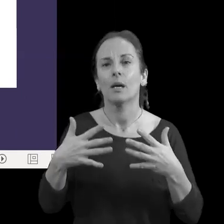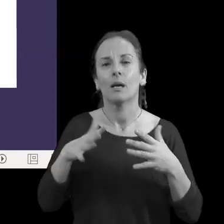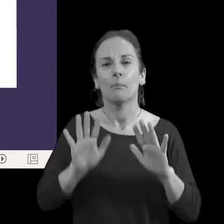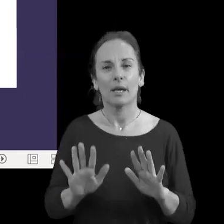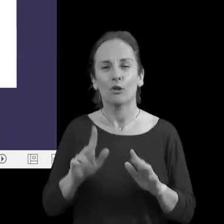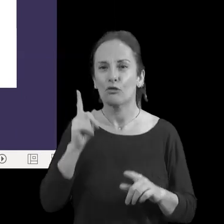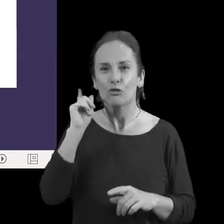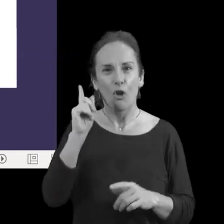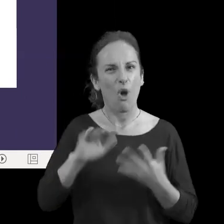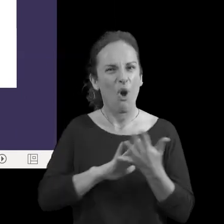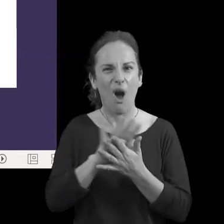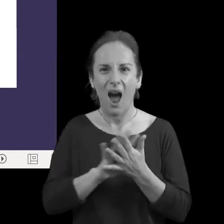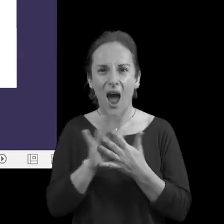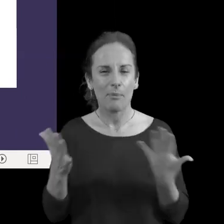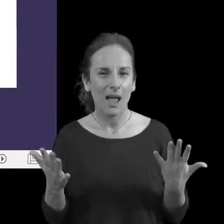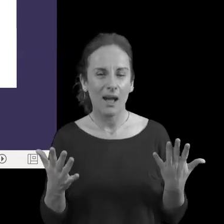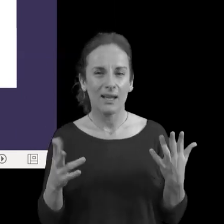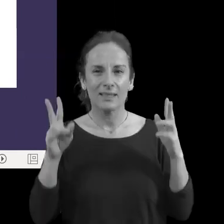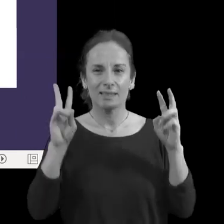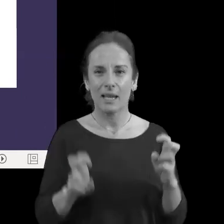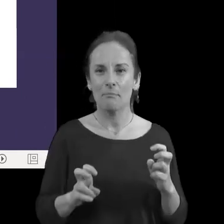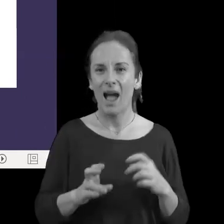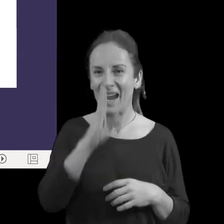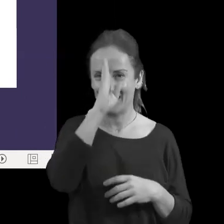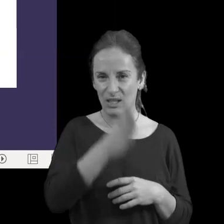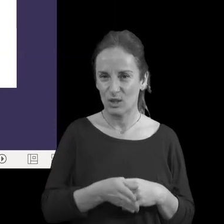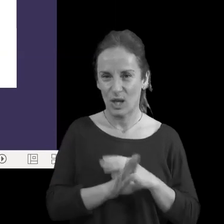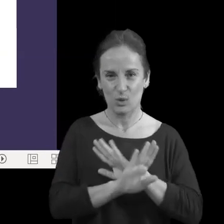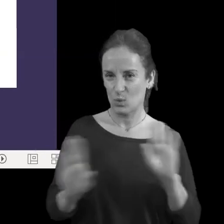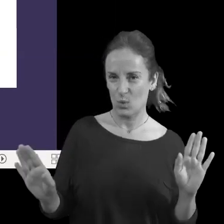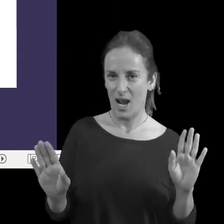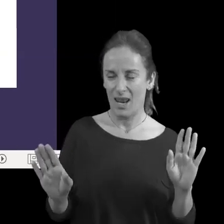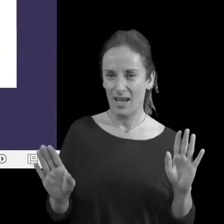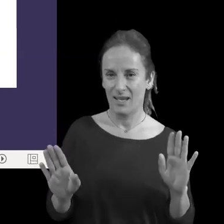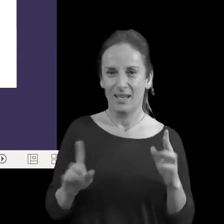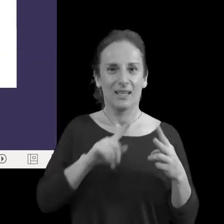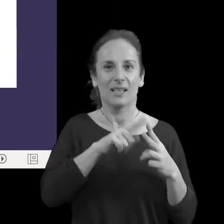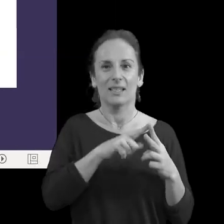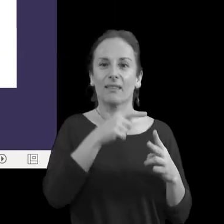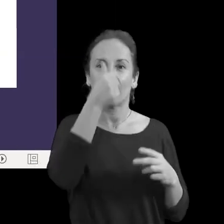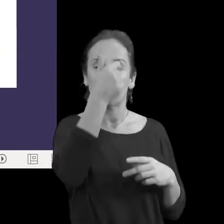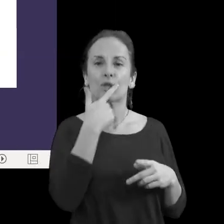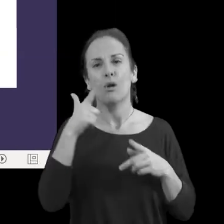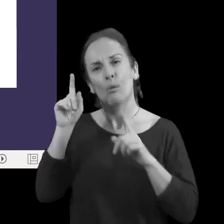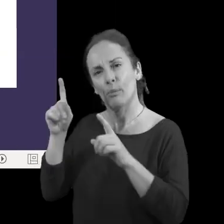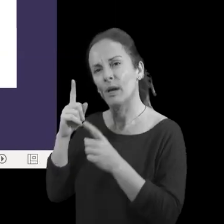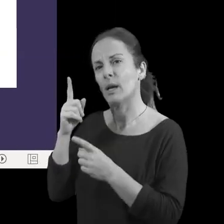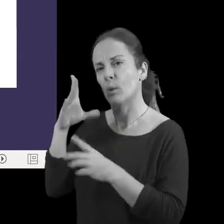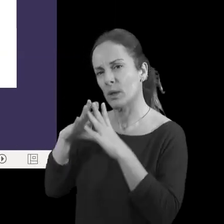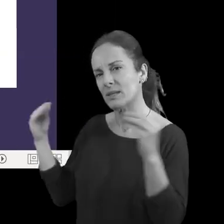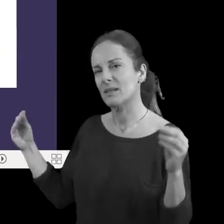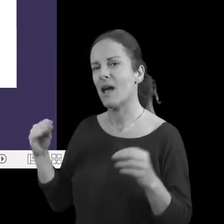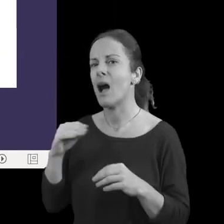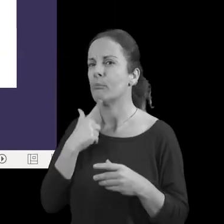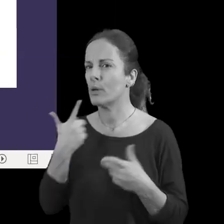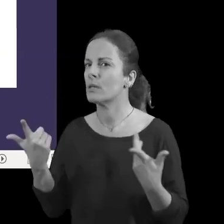la pareja heterosexual, ¿no? Si tu marido, tu pareja, varón, te cuida a los niños o a las niñas mientras tú estás dando las clases, tampoco planteaban otro tipo